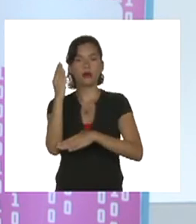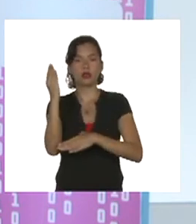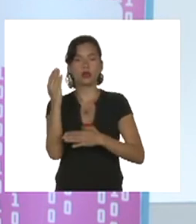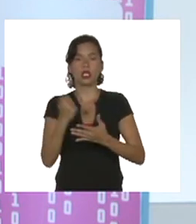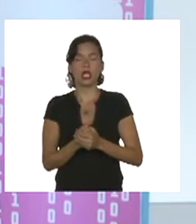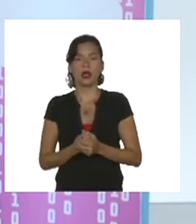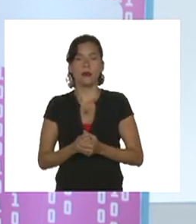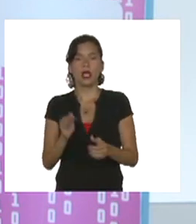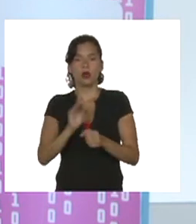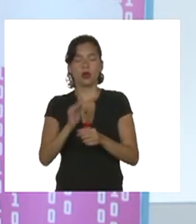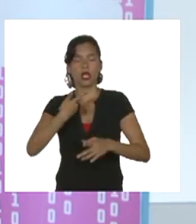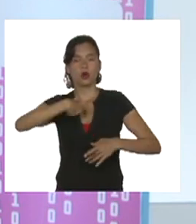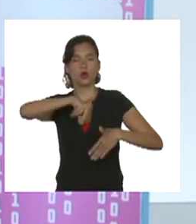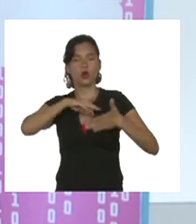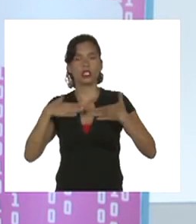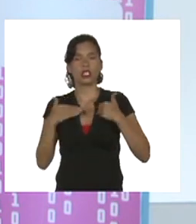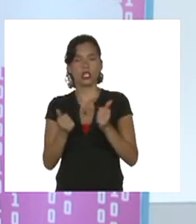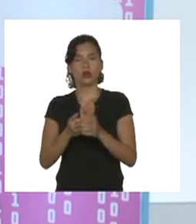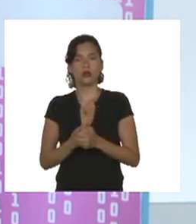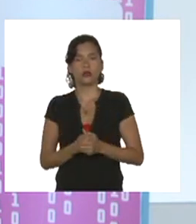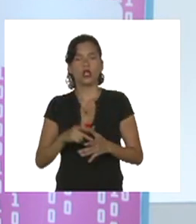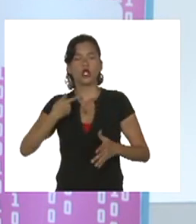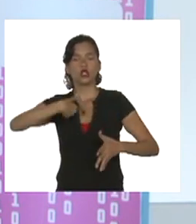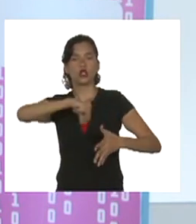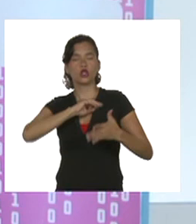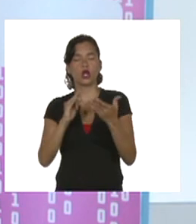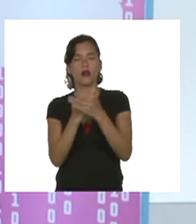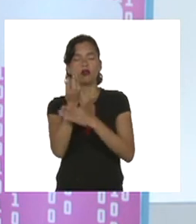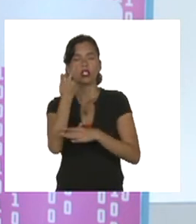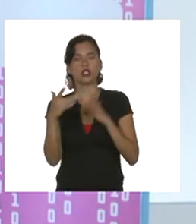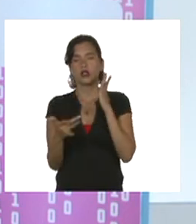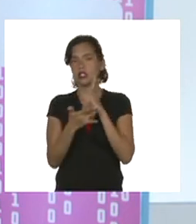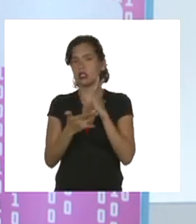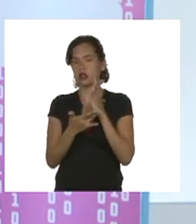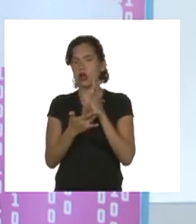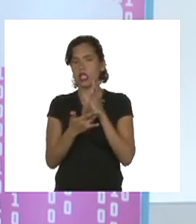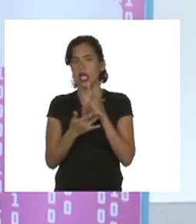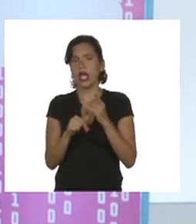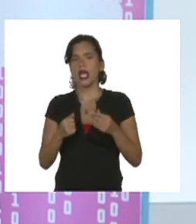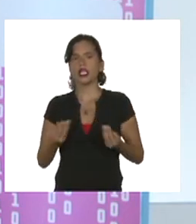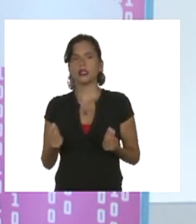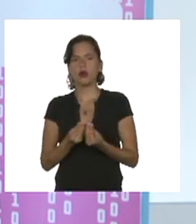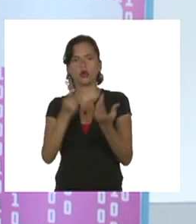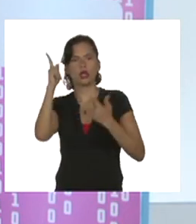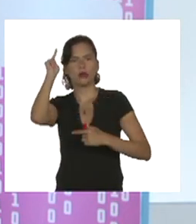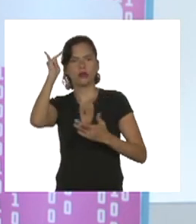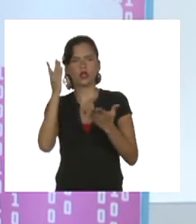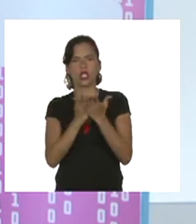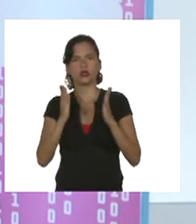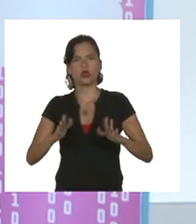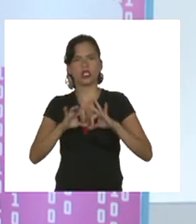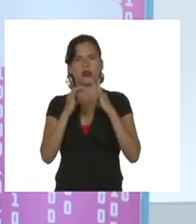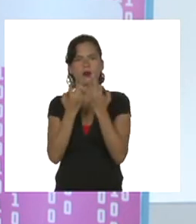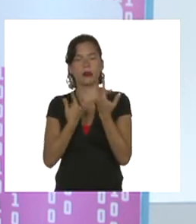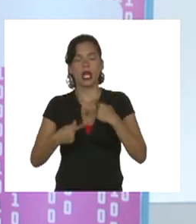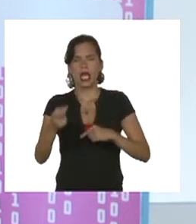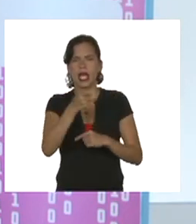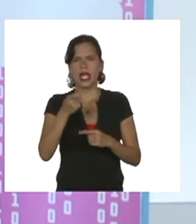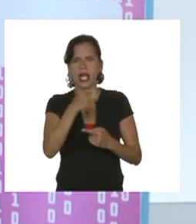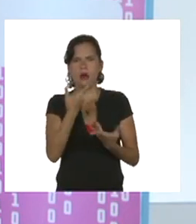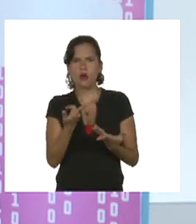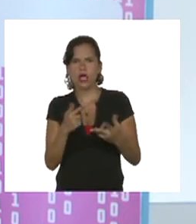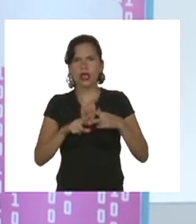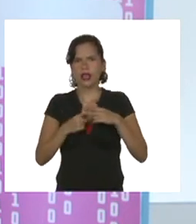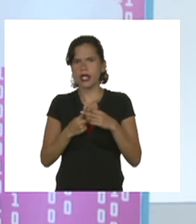bioseguridad para proteger nuestra salud. Nosotros, desde Fundavit, nos mantenemos junto a los docentes, estudiantes y familias en la búsqueda de